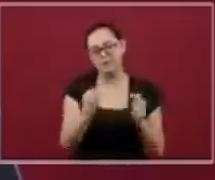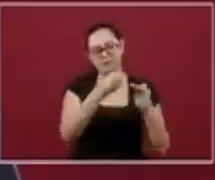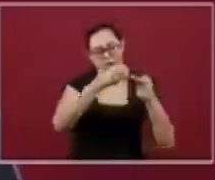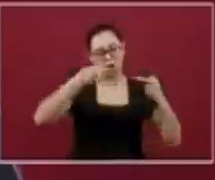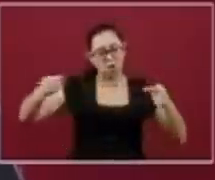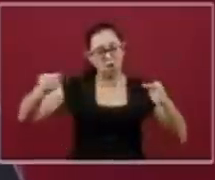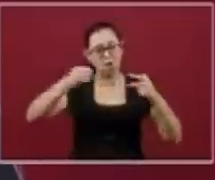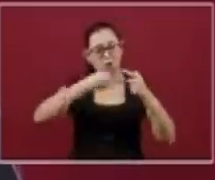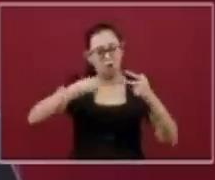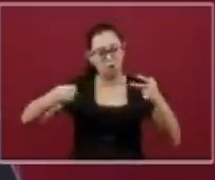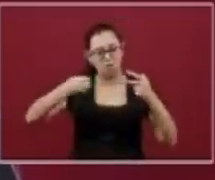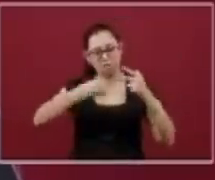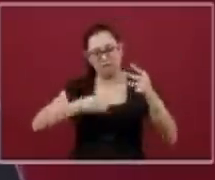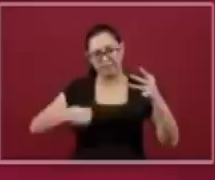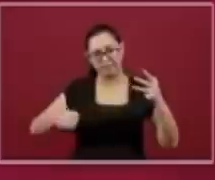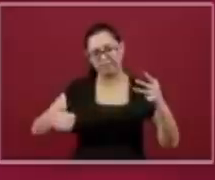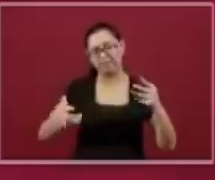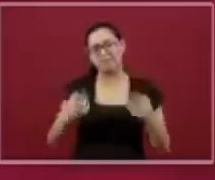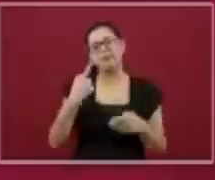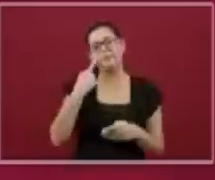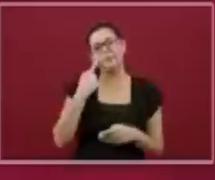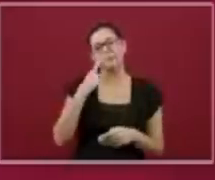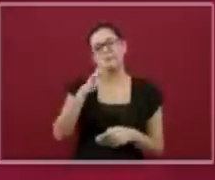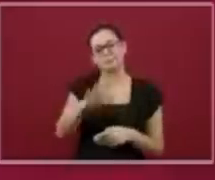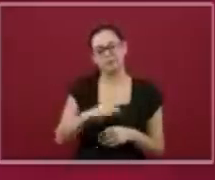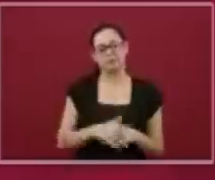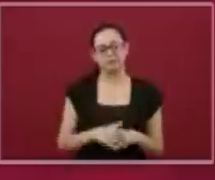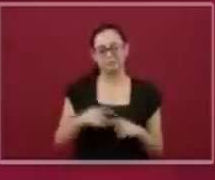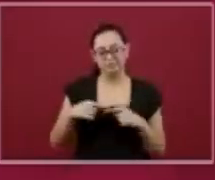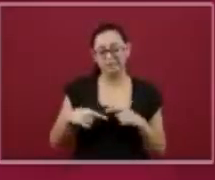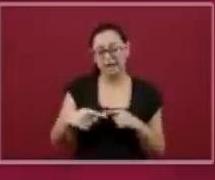año se hizo a la limón,